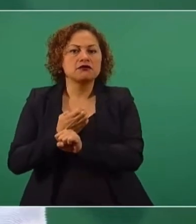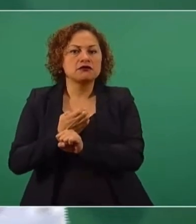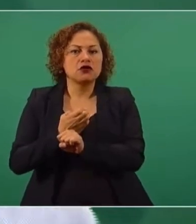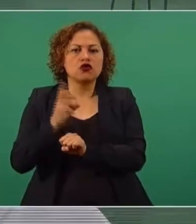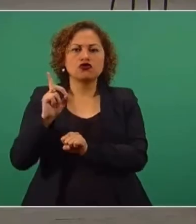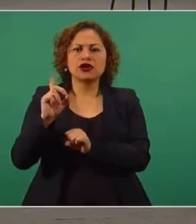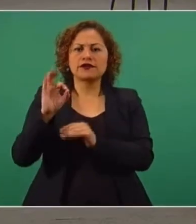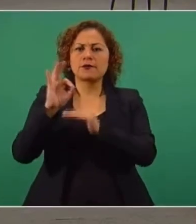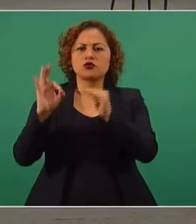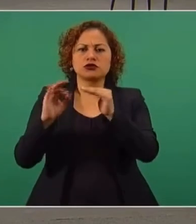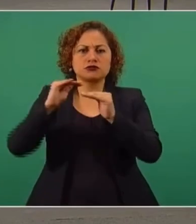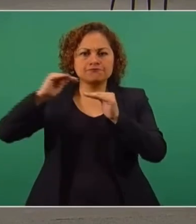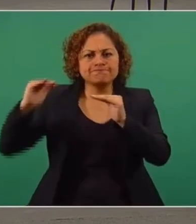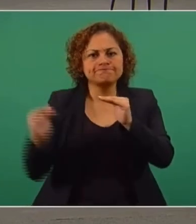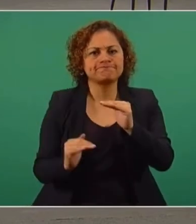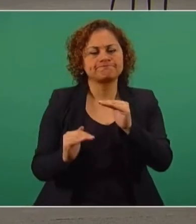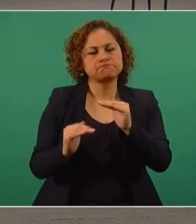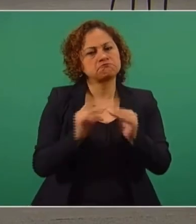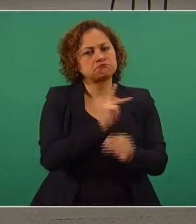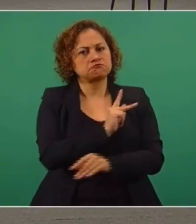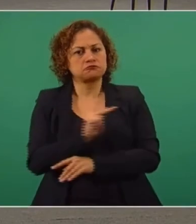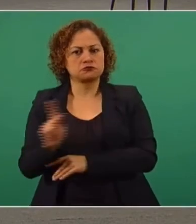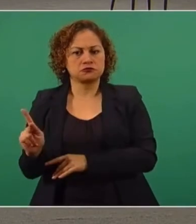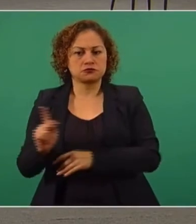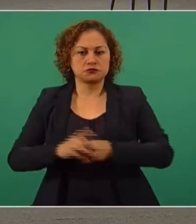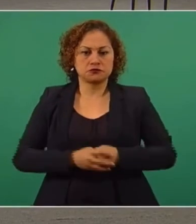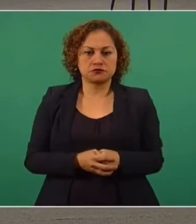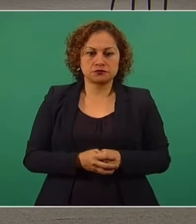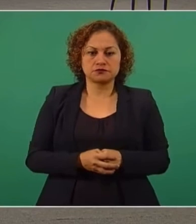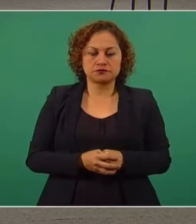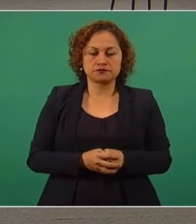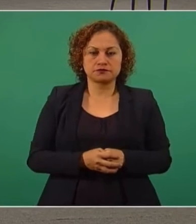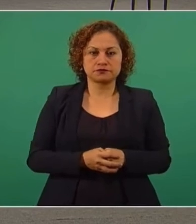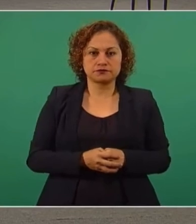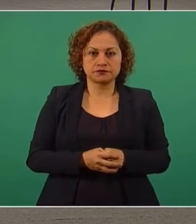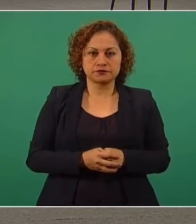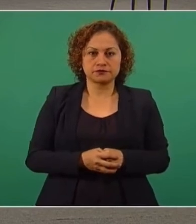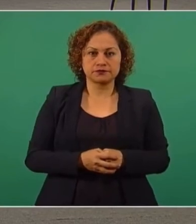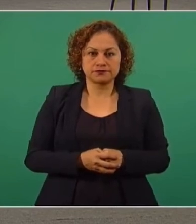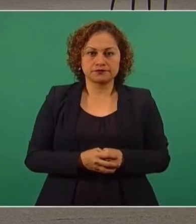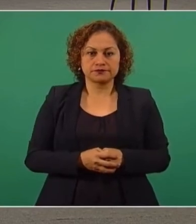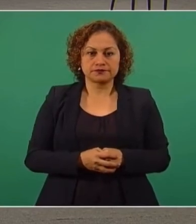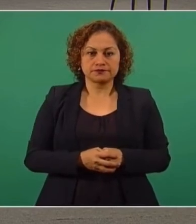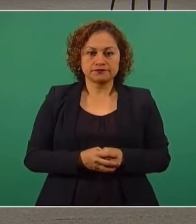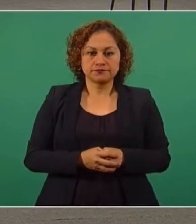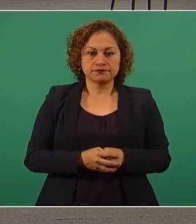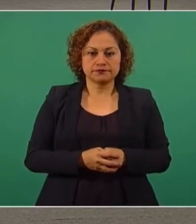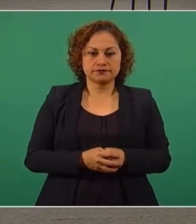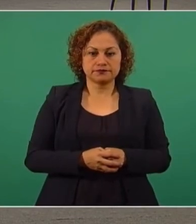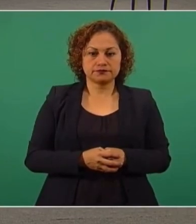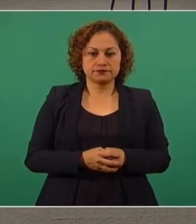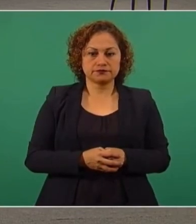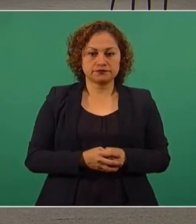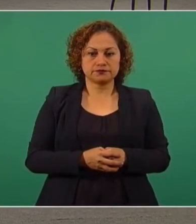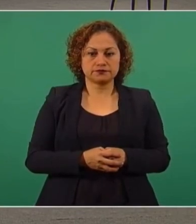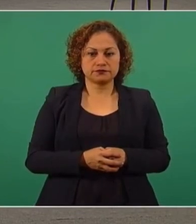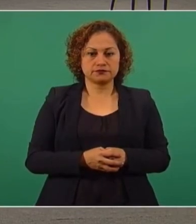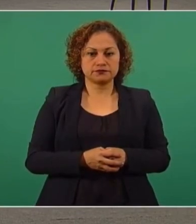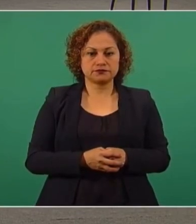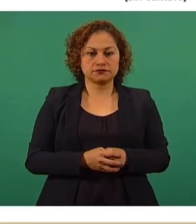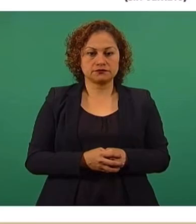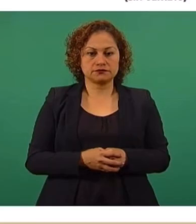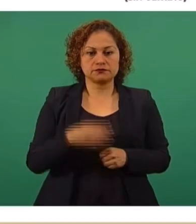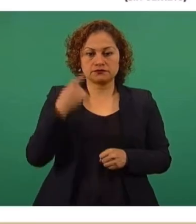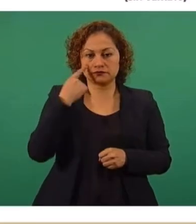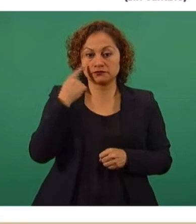ocupaciones arriba del 30%. En la siguiente, por favor. Aquí está, tenemos ninguna entidad federativa